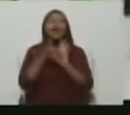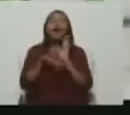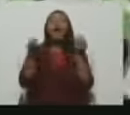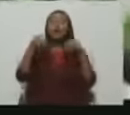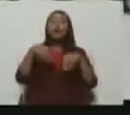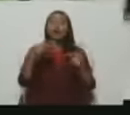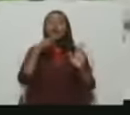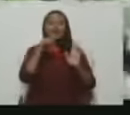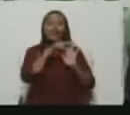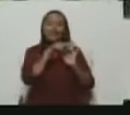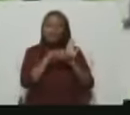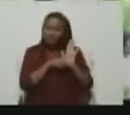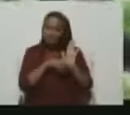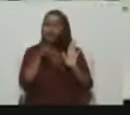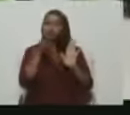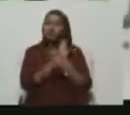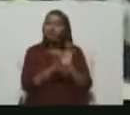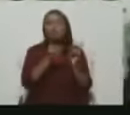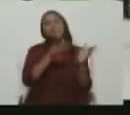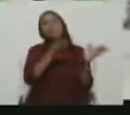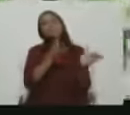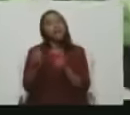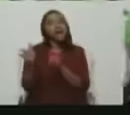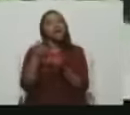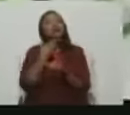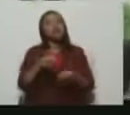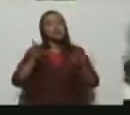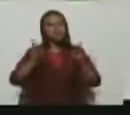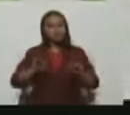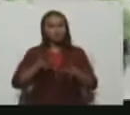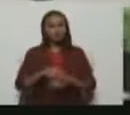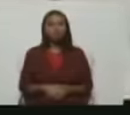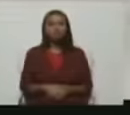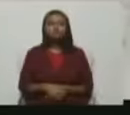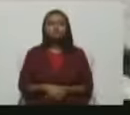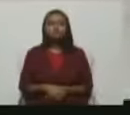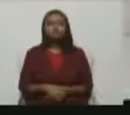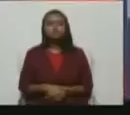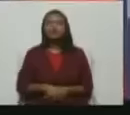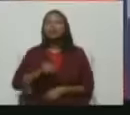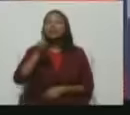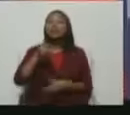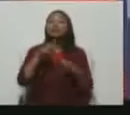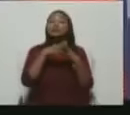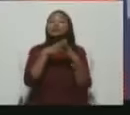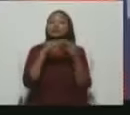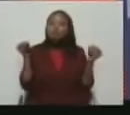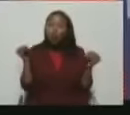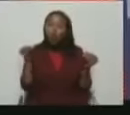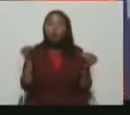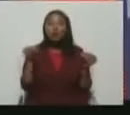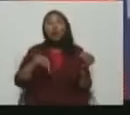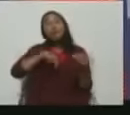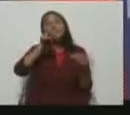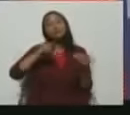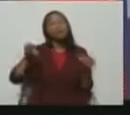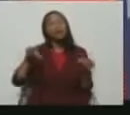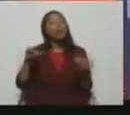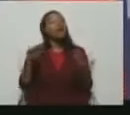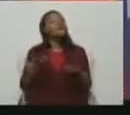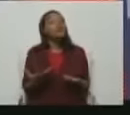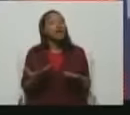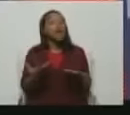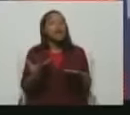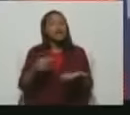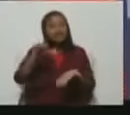Plan República y el Comando Estratégico Operacional. Igualmente, para todo lo que tiene que ver con el mantenimiento de la paz, los centros